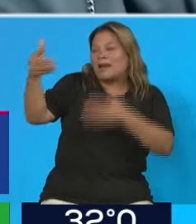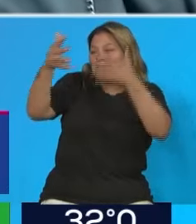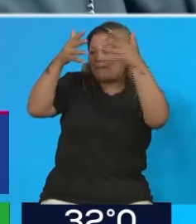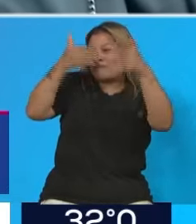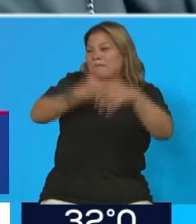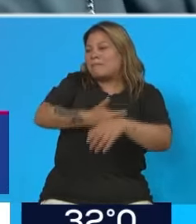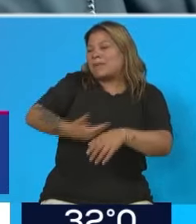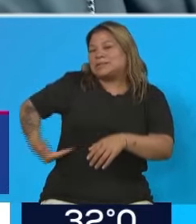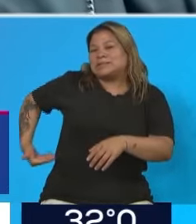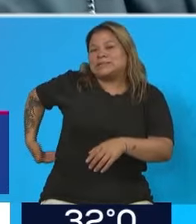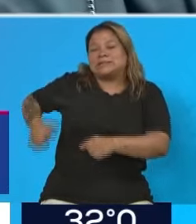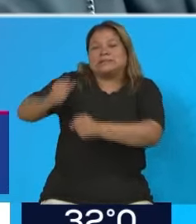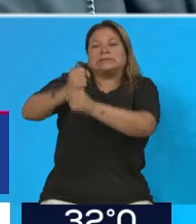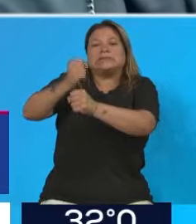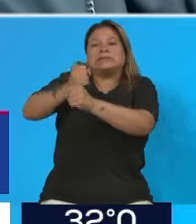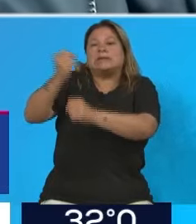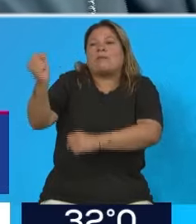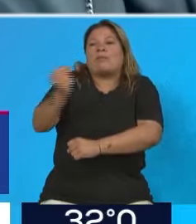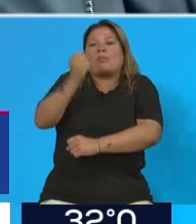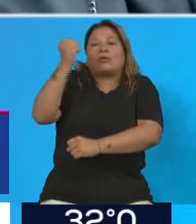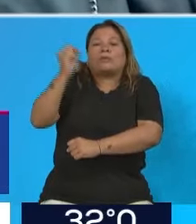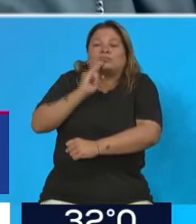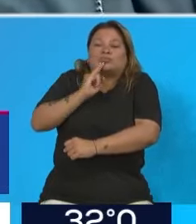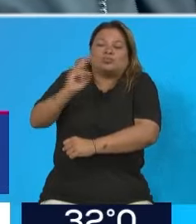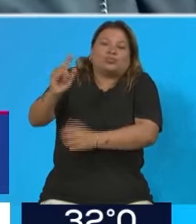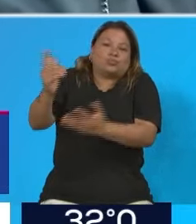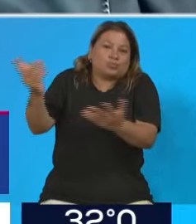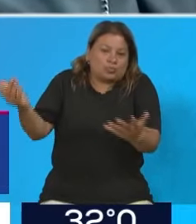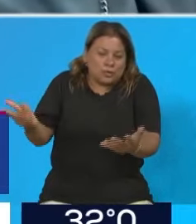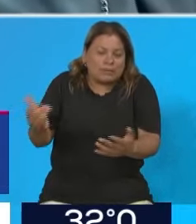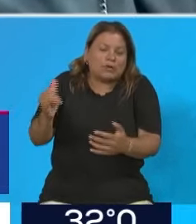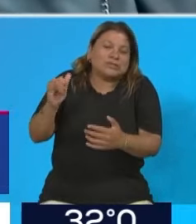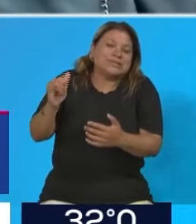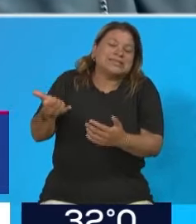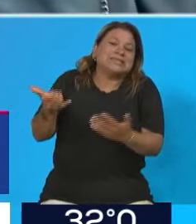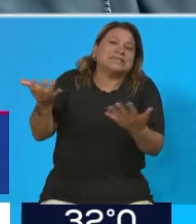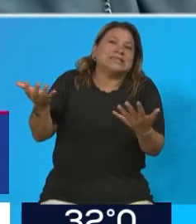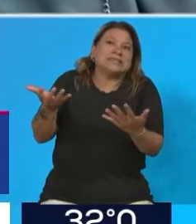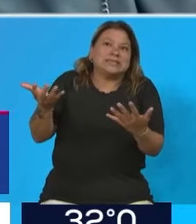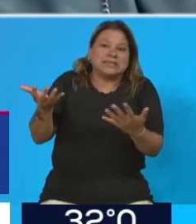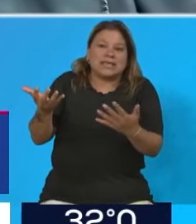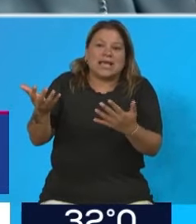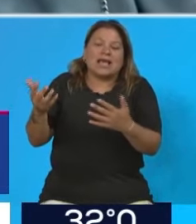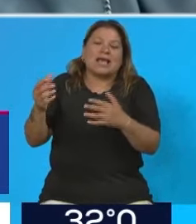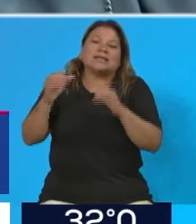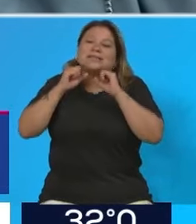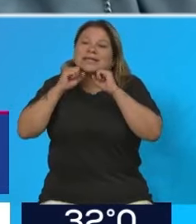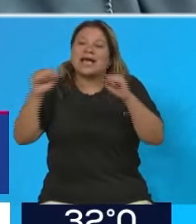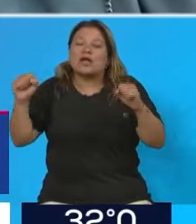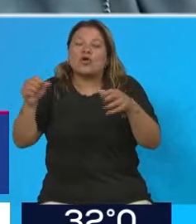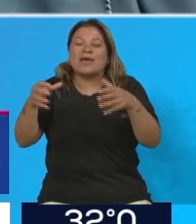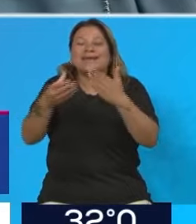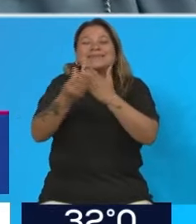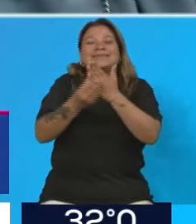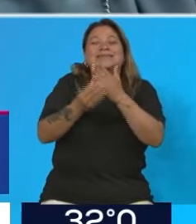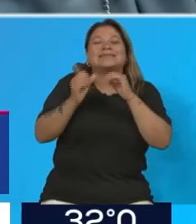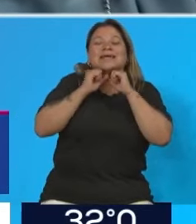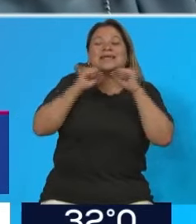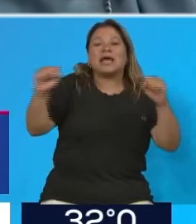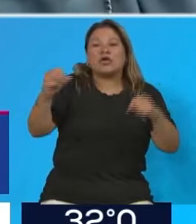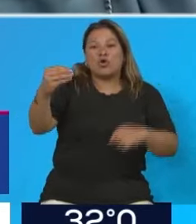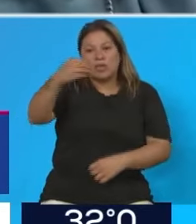muy importantes para desarrollar en su agenda pero cierta ente sí quien lo secunda en el área de culto el secretario culto me ha